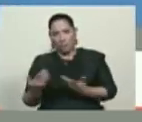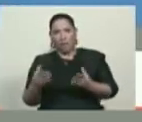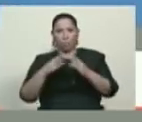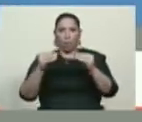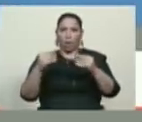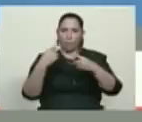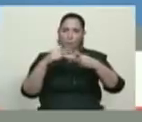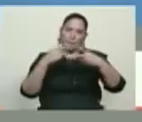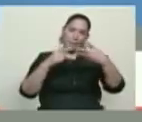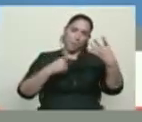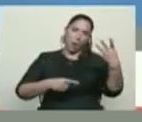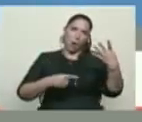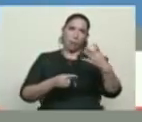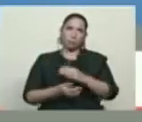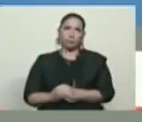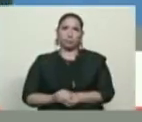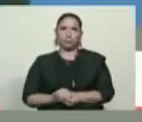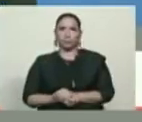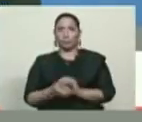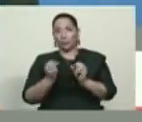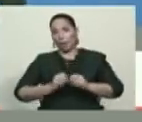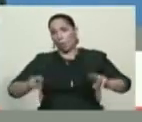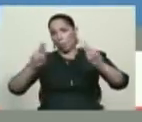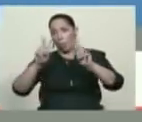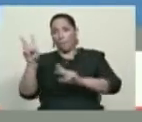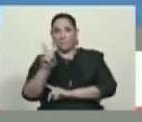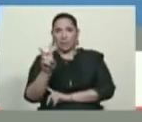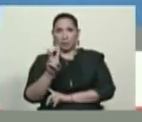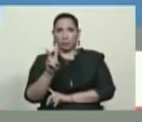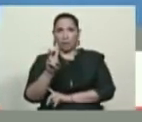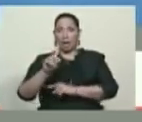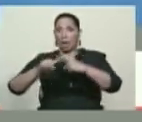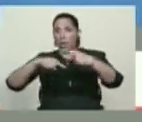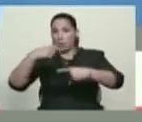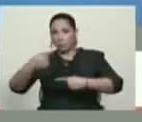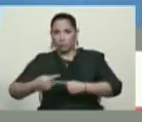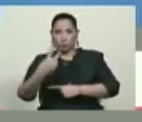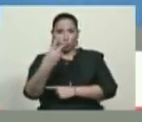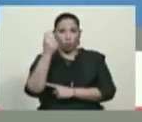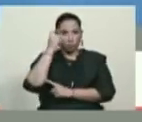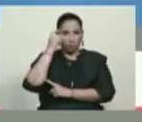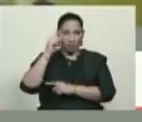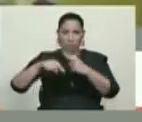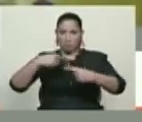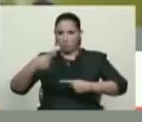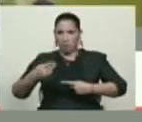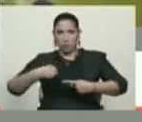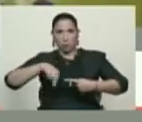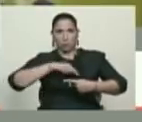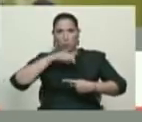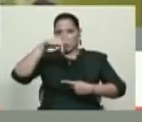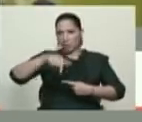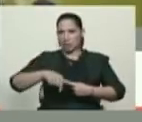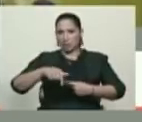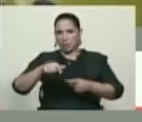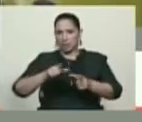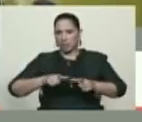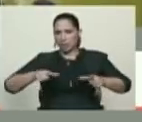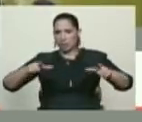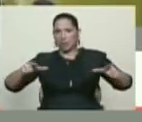organismos y agencias de Naciones Unidas en Venezuela. Y 2 días después estamos nosotros en la sede de Naciones